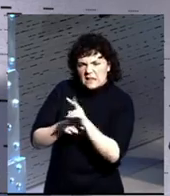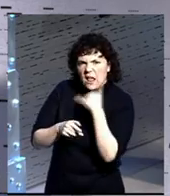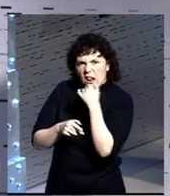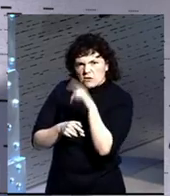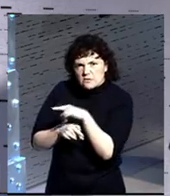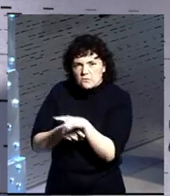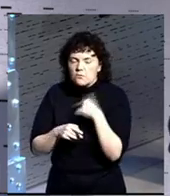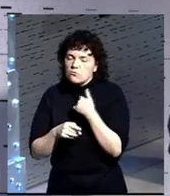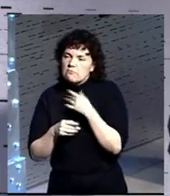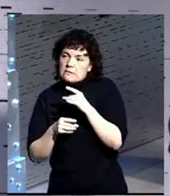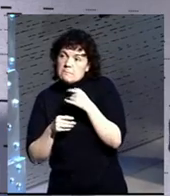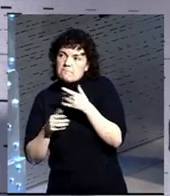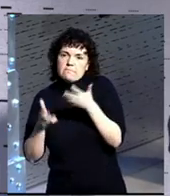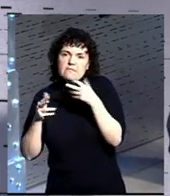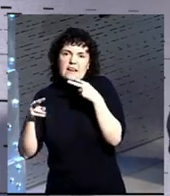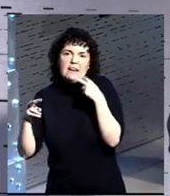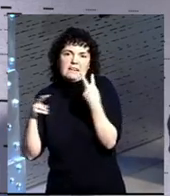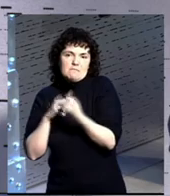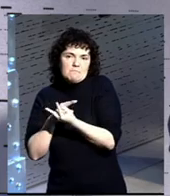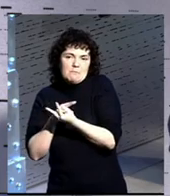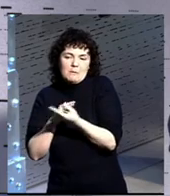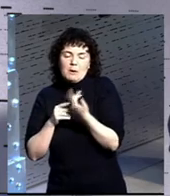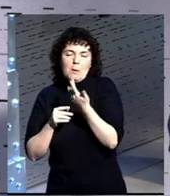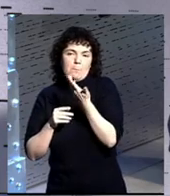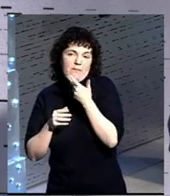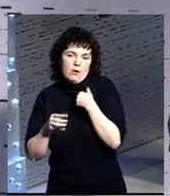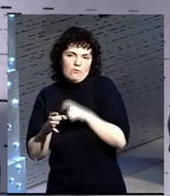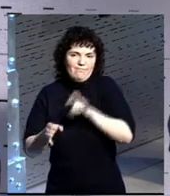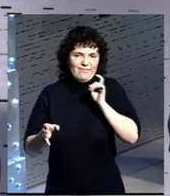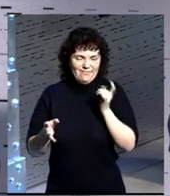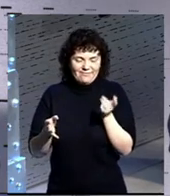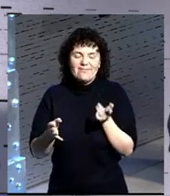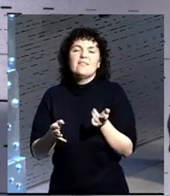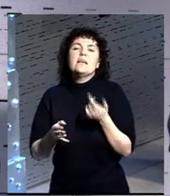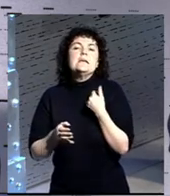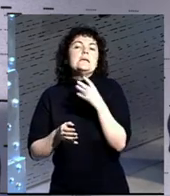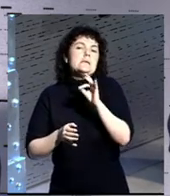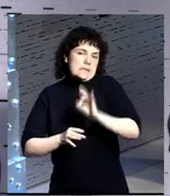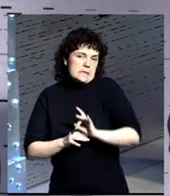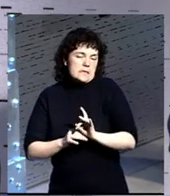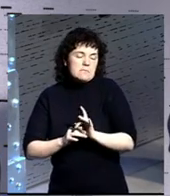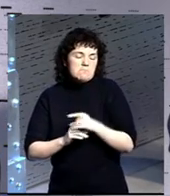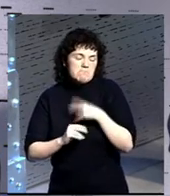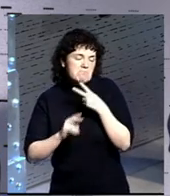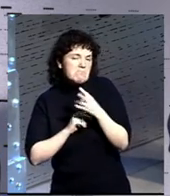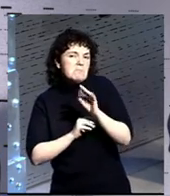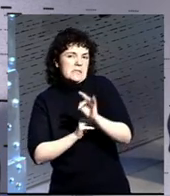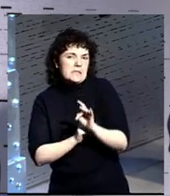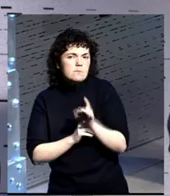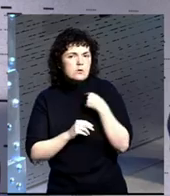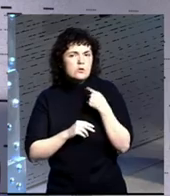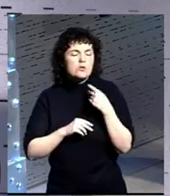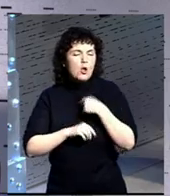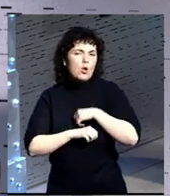encantaría contestarte, pero prefiero no entrar en eso. Entonces, sí, de alguna manera te diría que sí, que que es